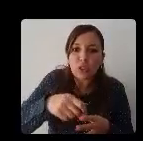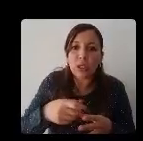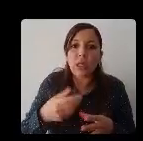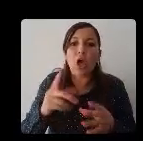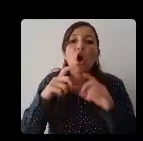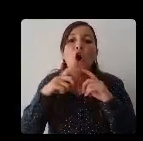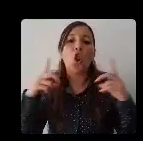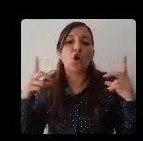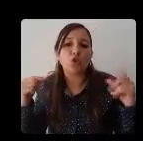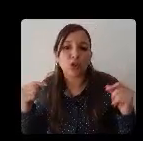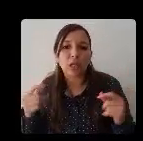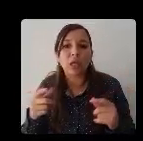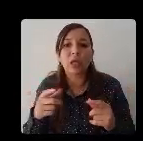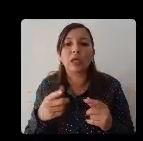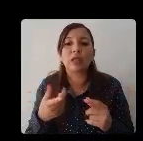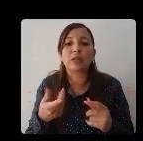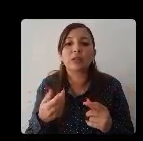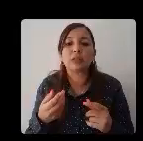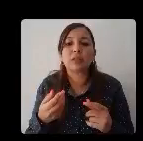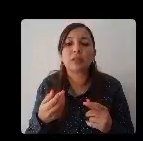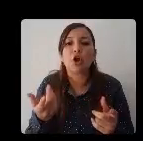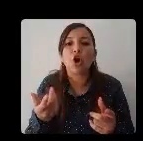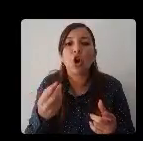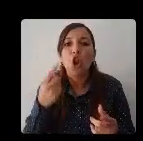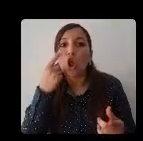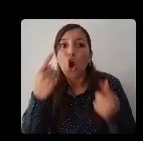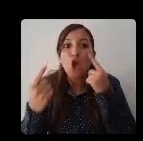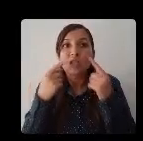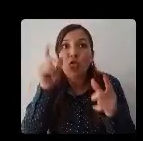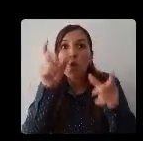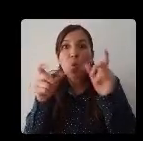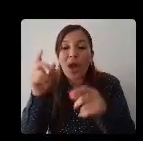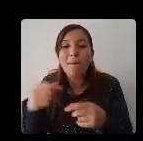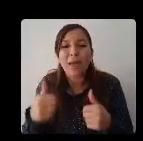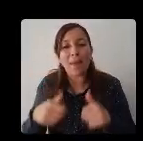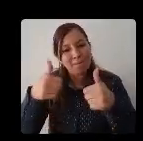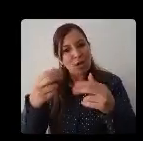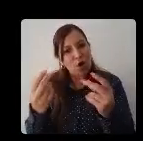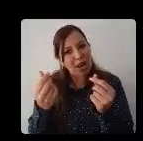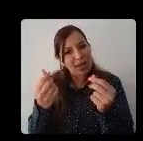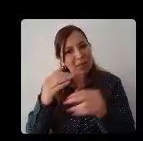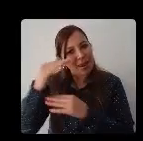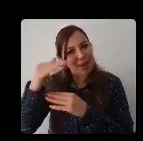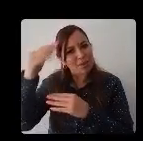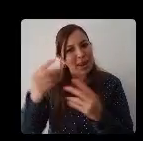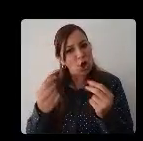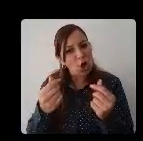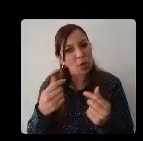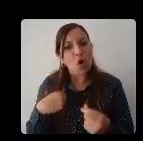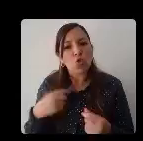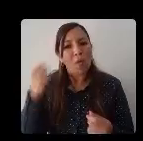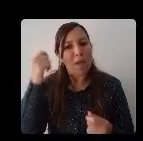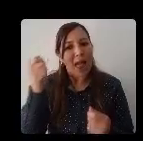nosotros brindamos hacia nuestros visitantes, ¿no? Y trabajar con personas, de verdad, a mí me ha dado mucha, mucha